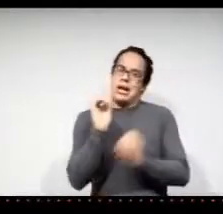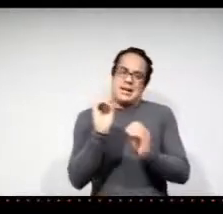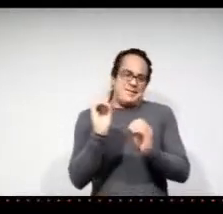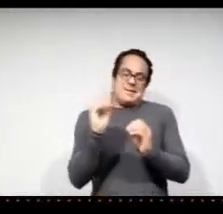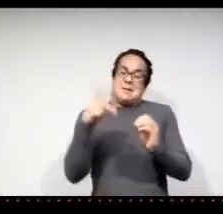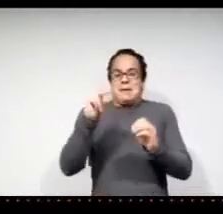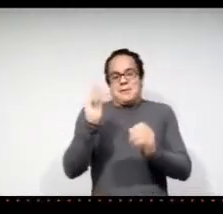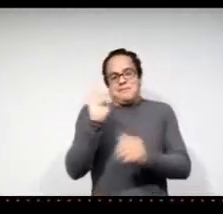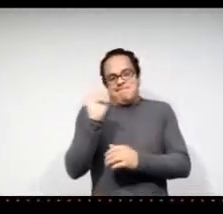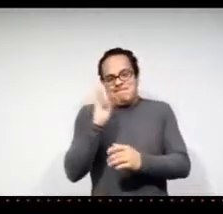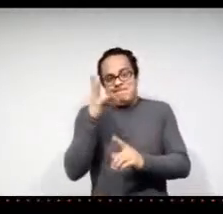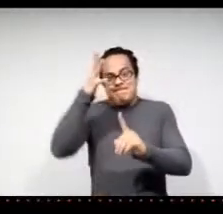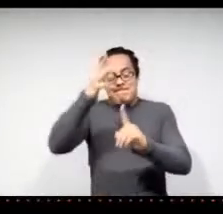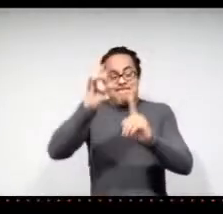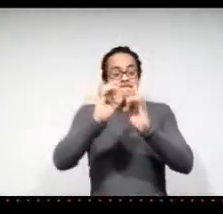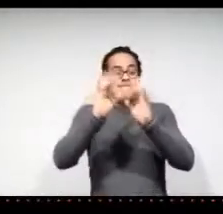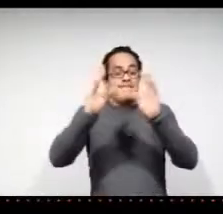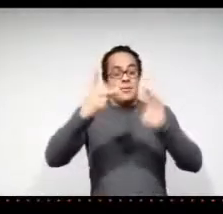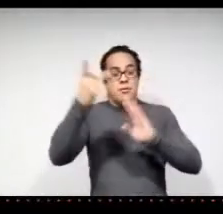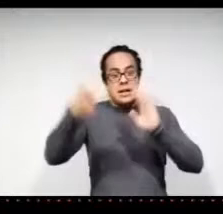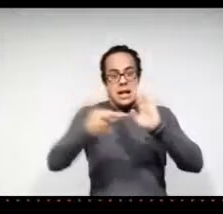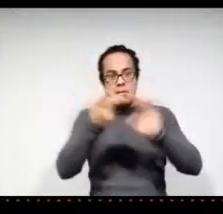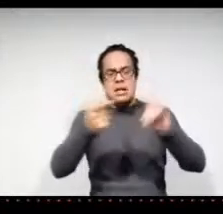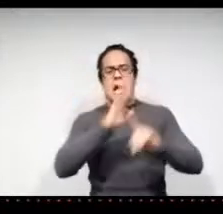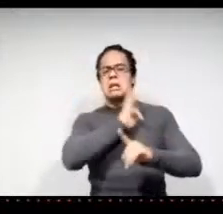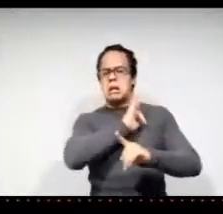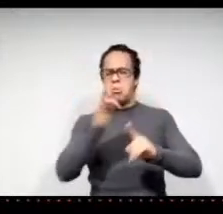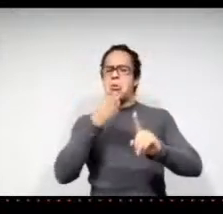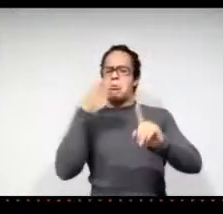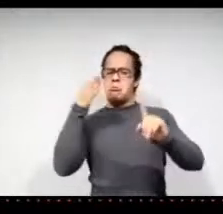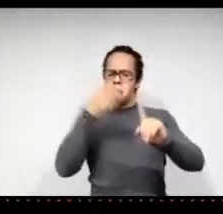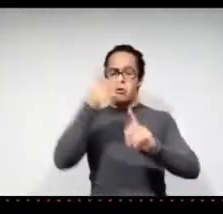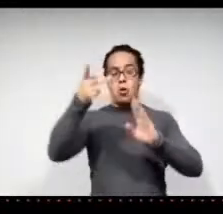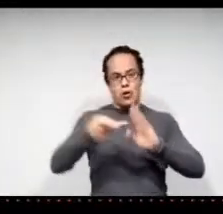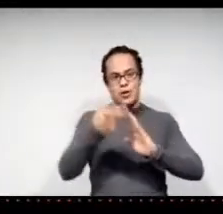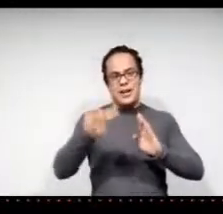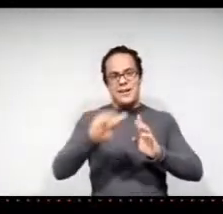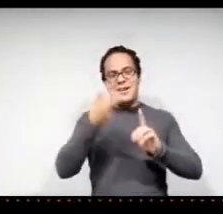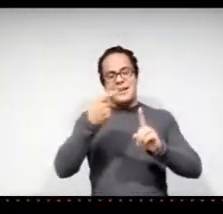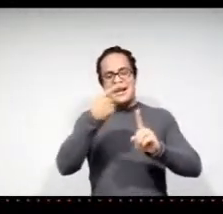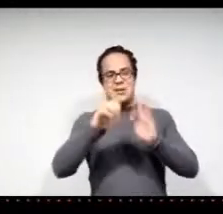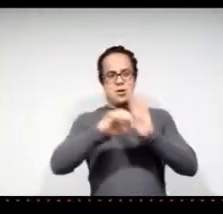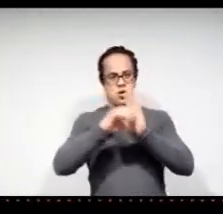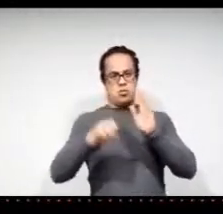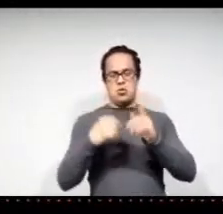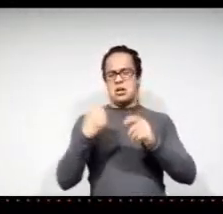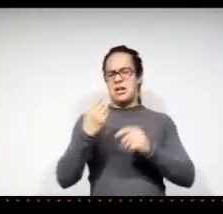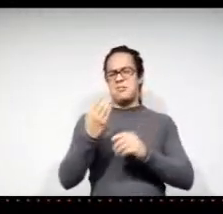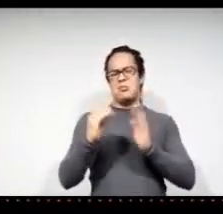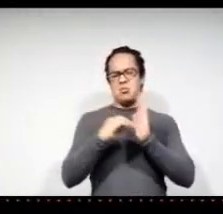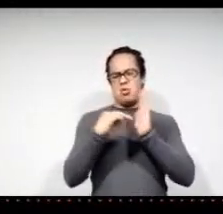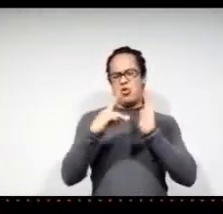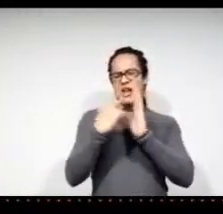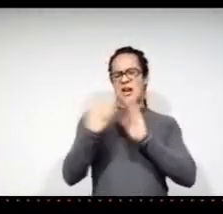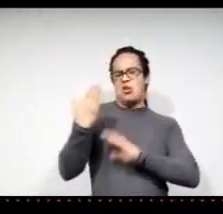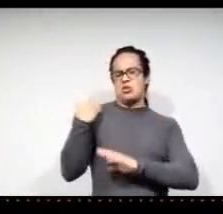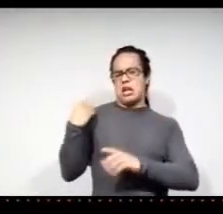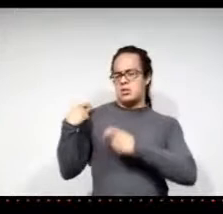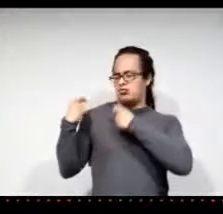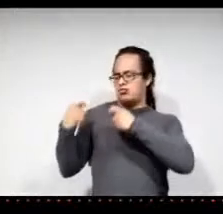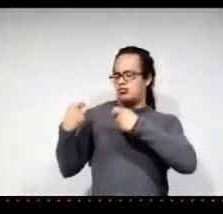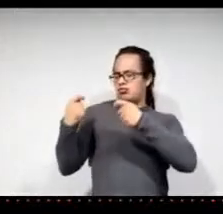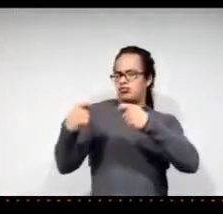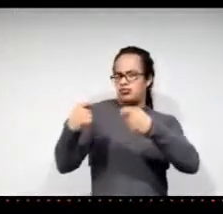pero sí para sustentar los modelos, si se vale decir tradicionales, que teníamos y que